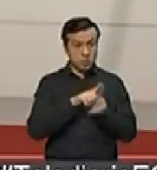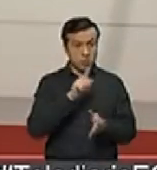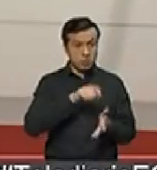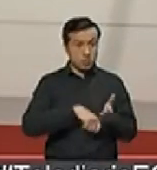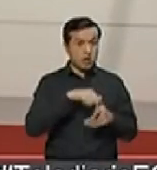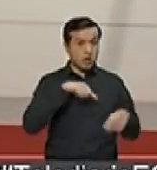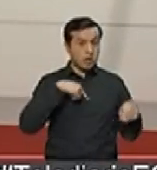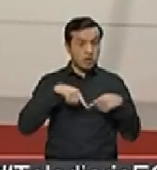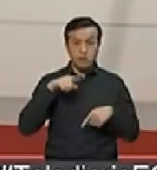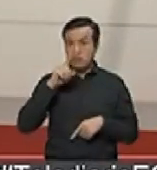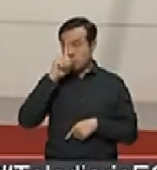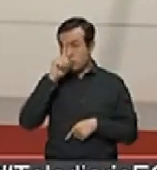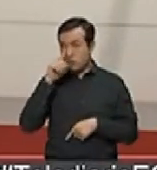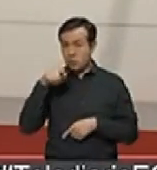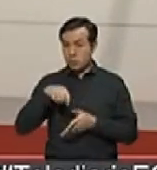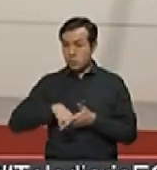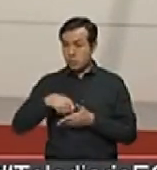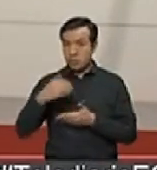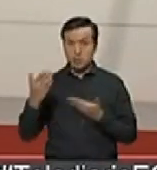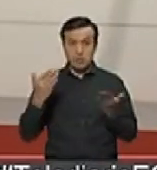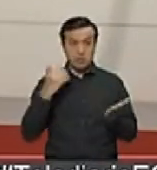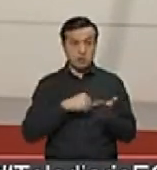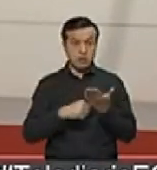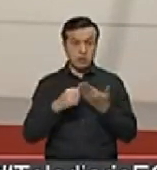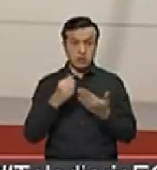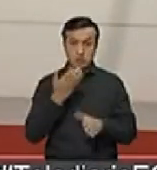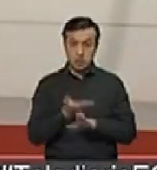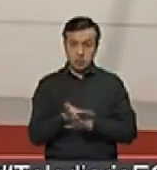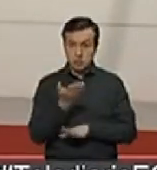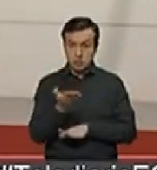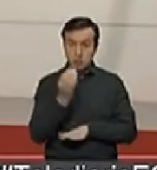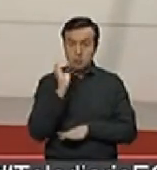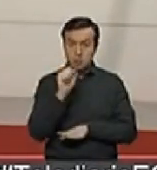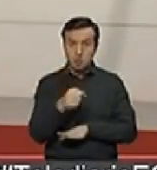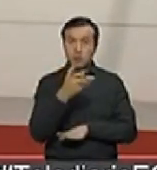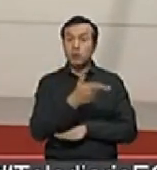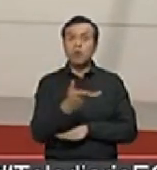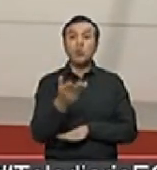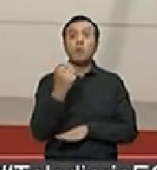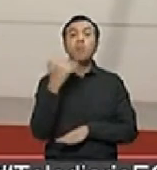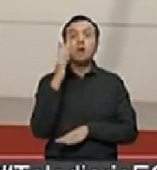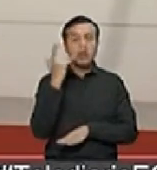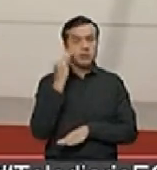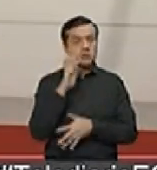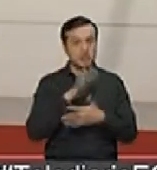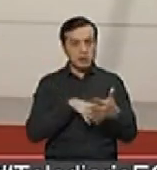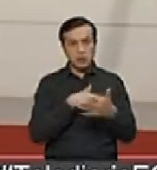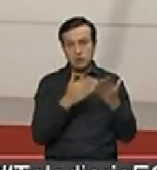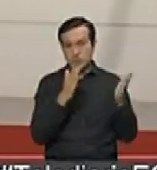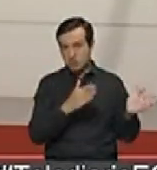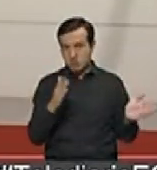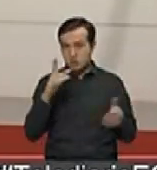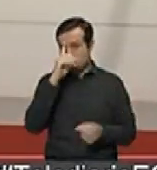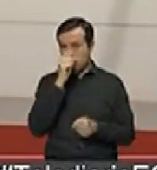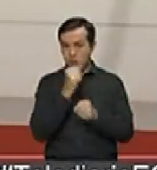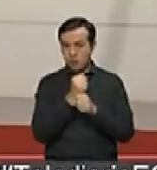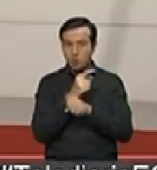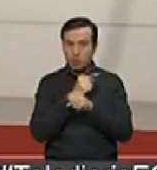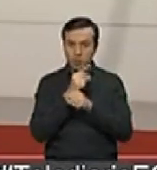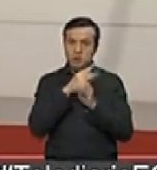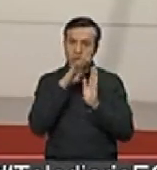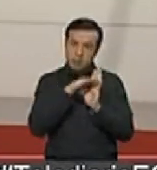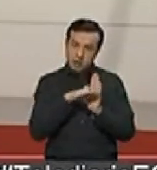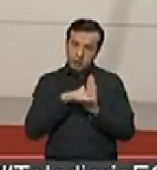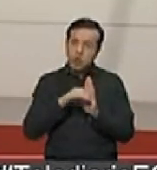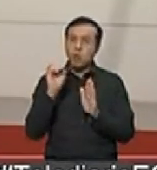empleador y trabajador, que será registrado ante el ministerio, se podrá tener una distribución de más días de trabajo con menos horas o menos